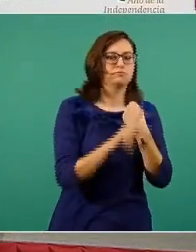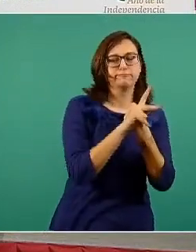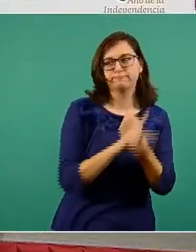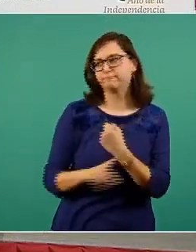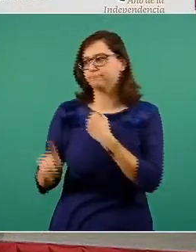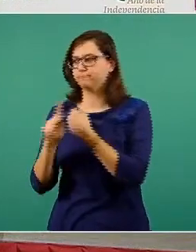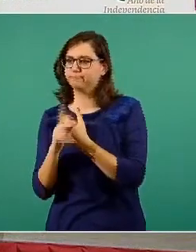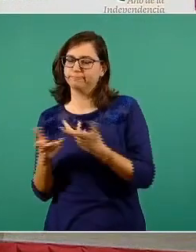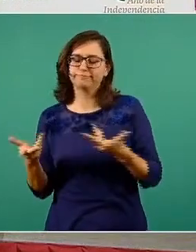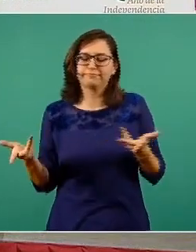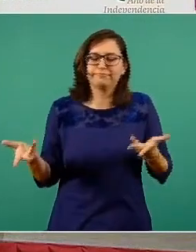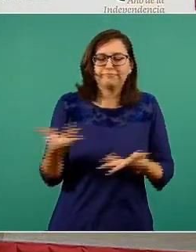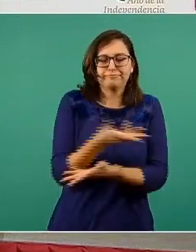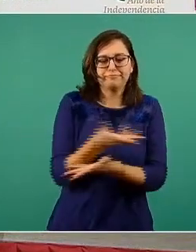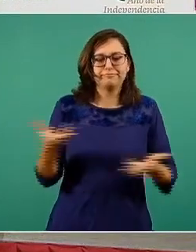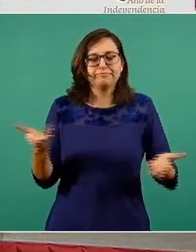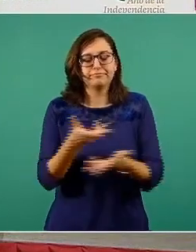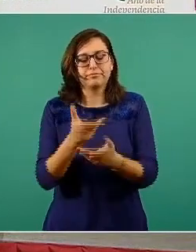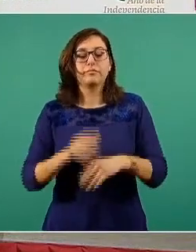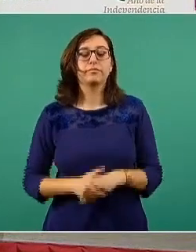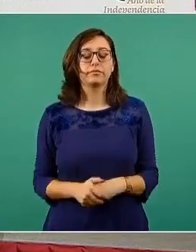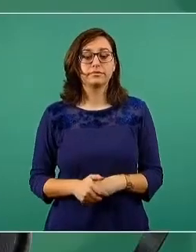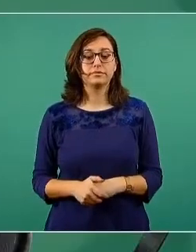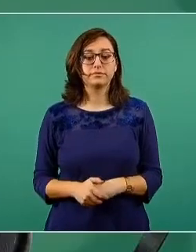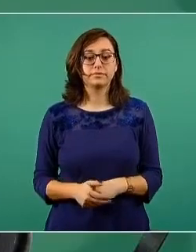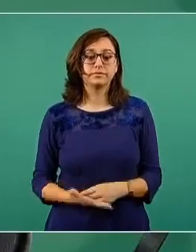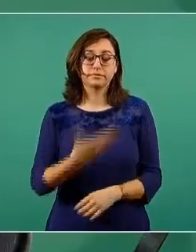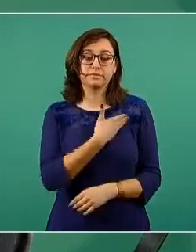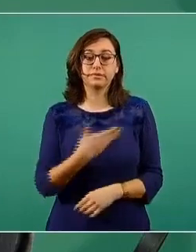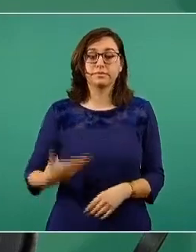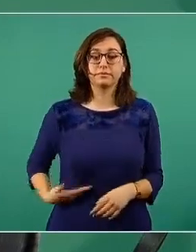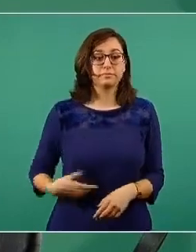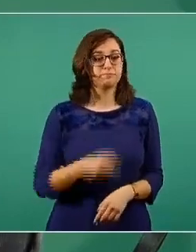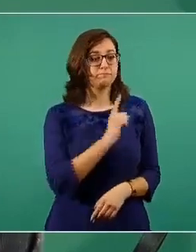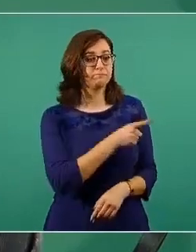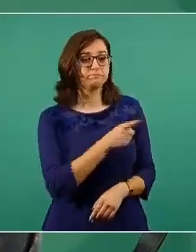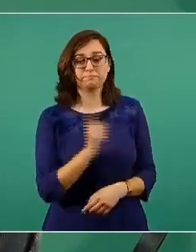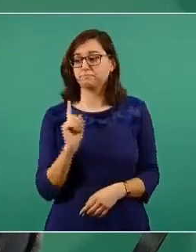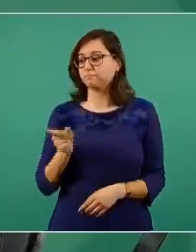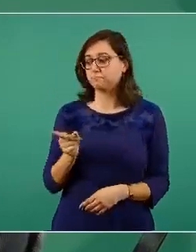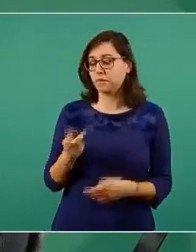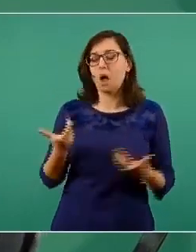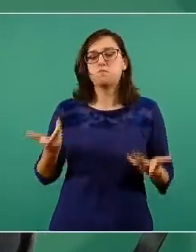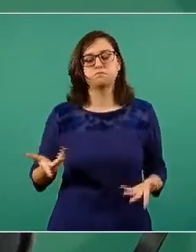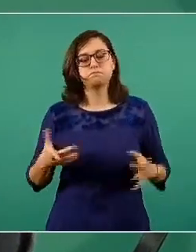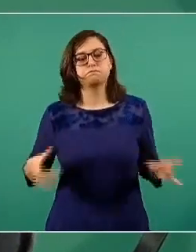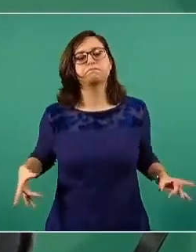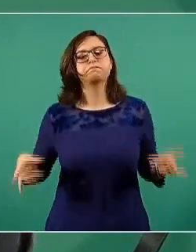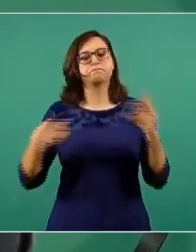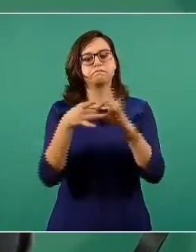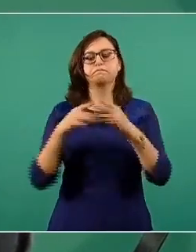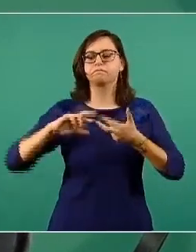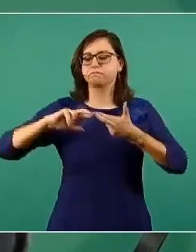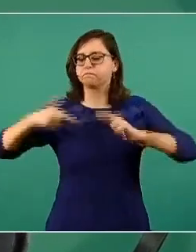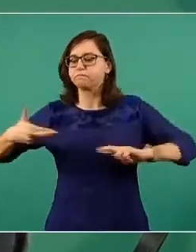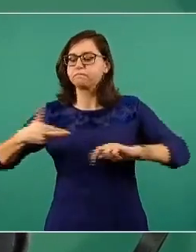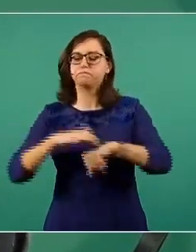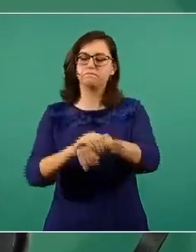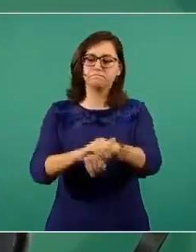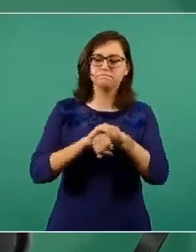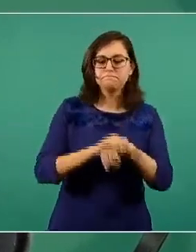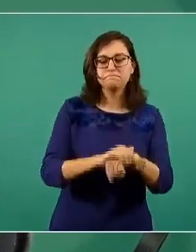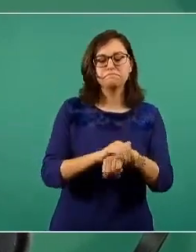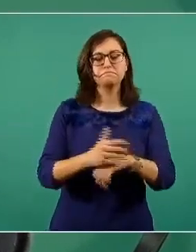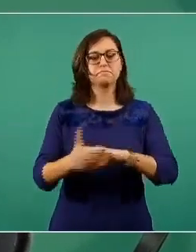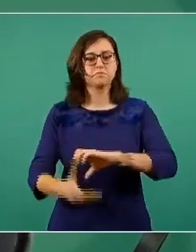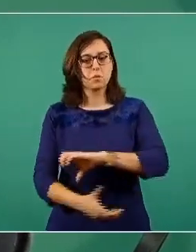hermanas. Y los dos presidentes han ido construyendo este marco de relación respetuosa, amigable,